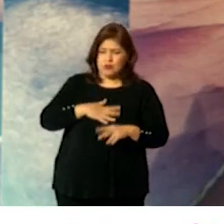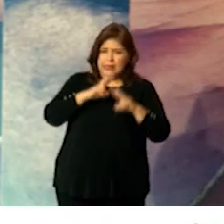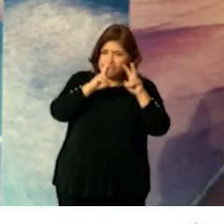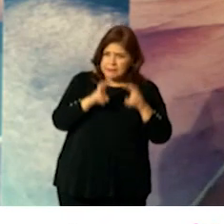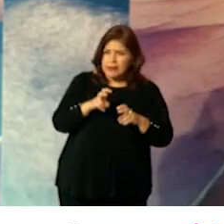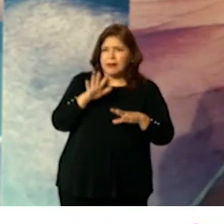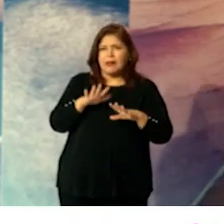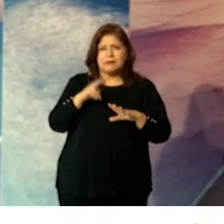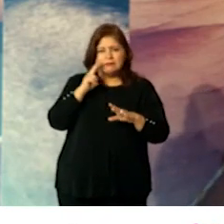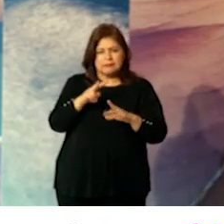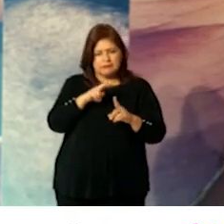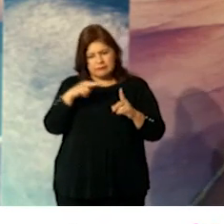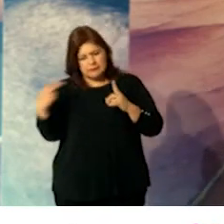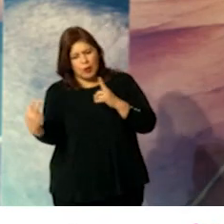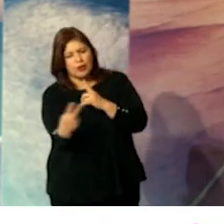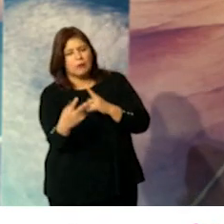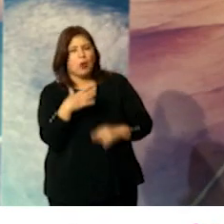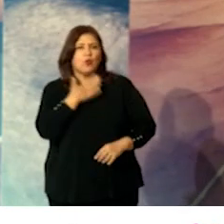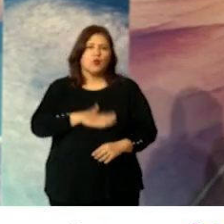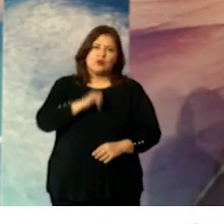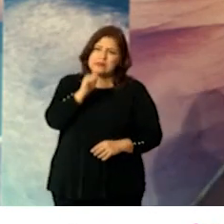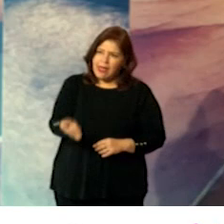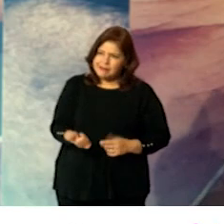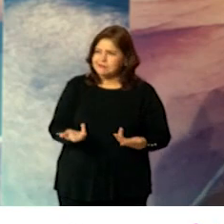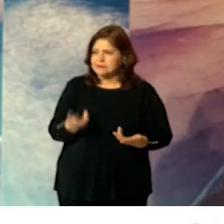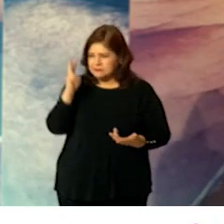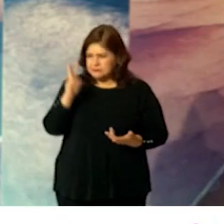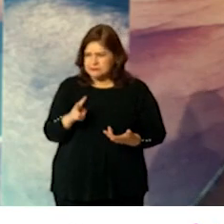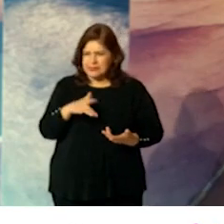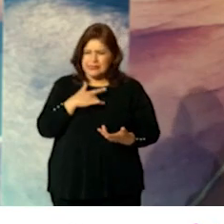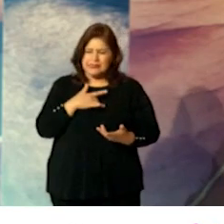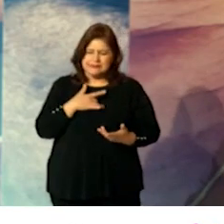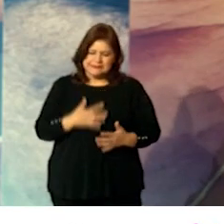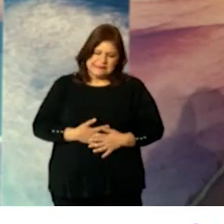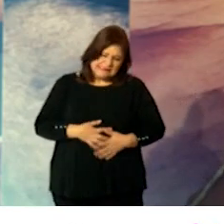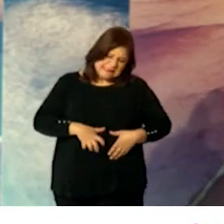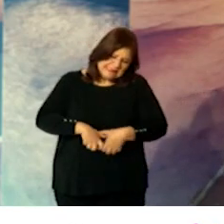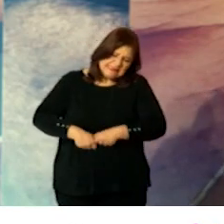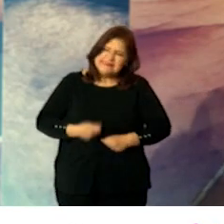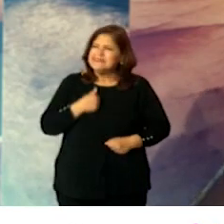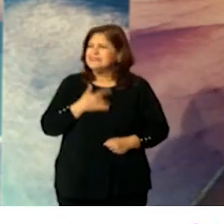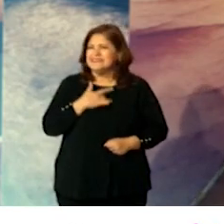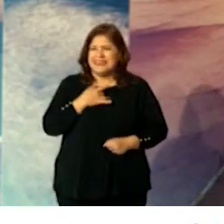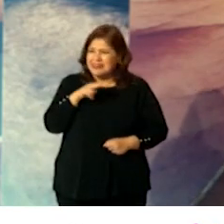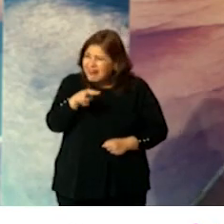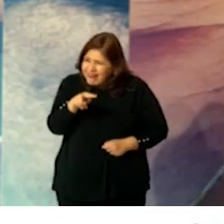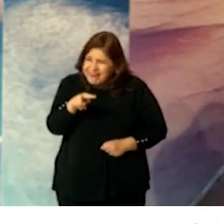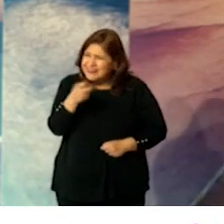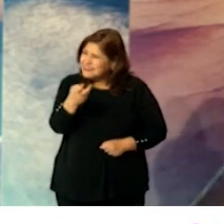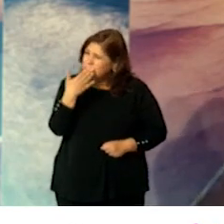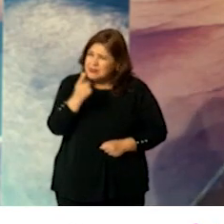de injusticia, ¿no? Como que lo ves tan claro que sientes en el estómago, tengo que hacer algo porque esto no está bien,